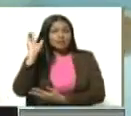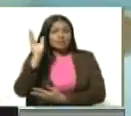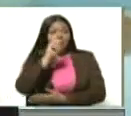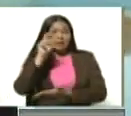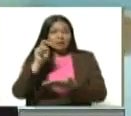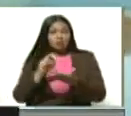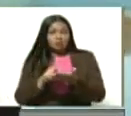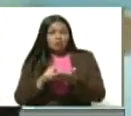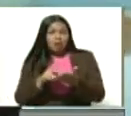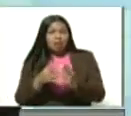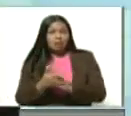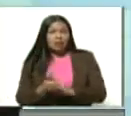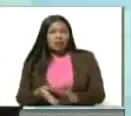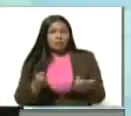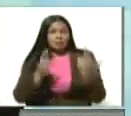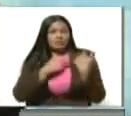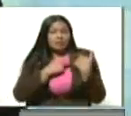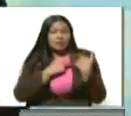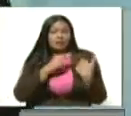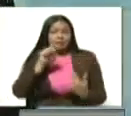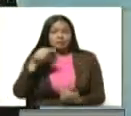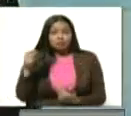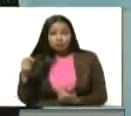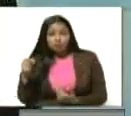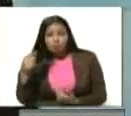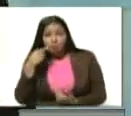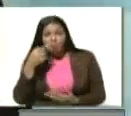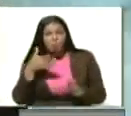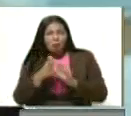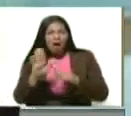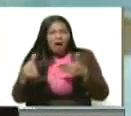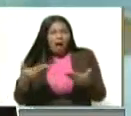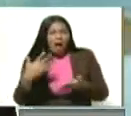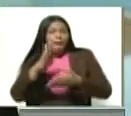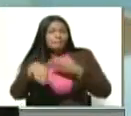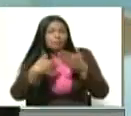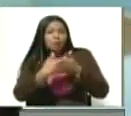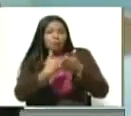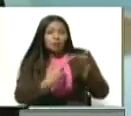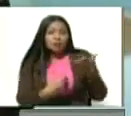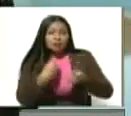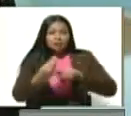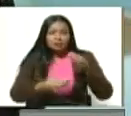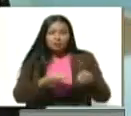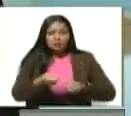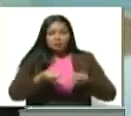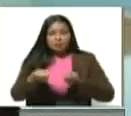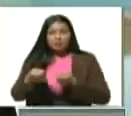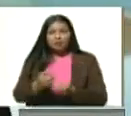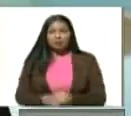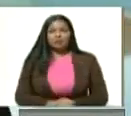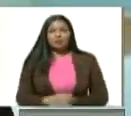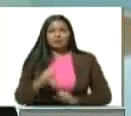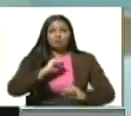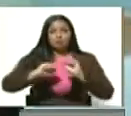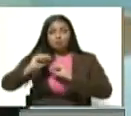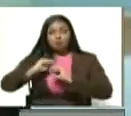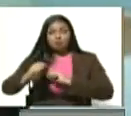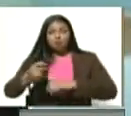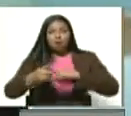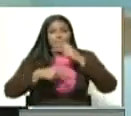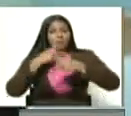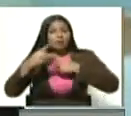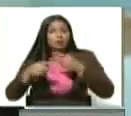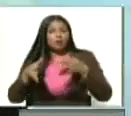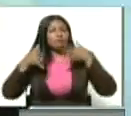es decir, en cuanto a cargos. ¿Cuáles serían esas propuestas, esos elementos que se manejan? Además, le pregunto, ¿es un movimiento político, es un